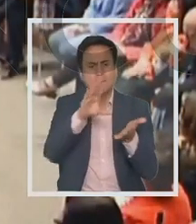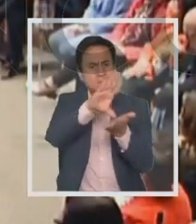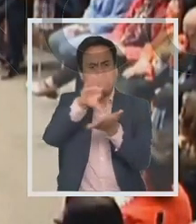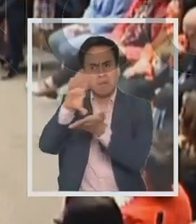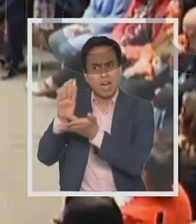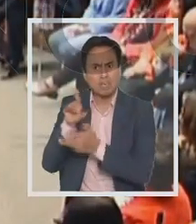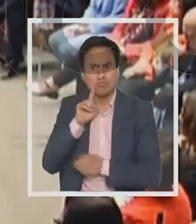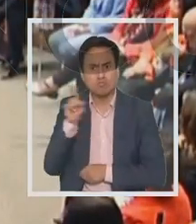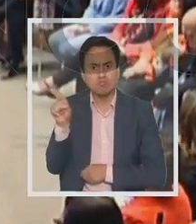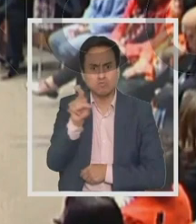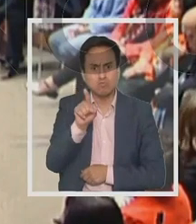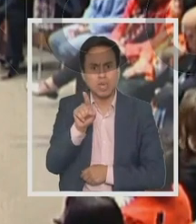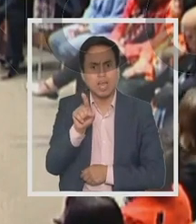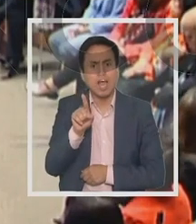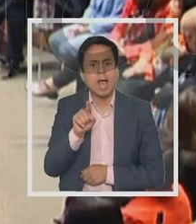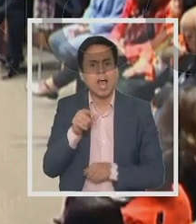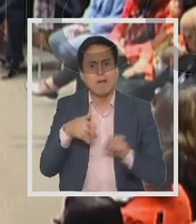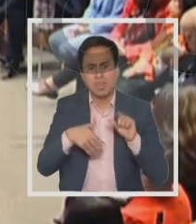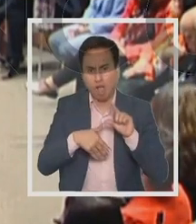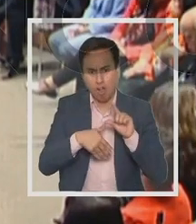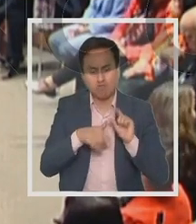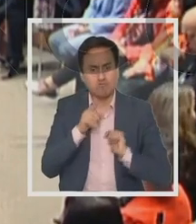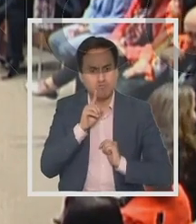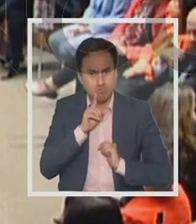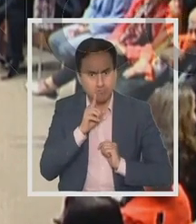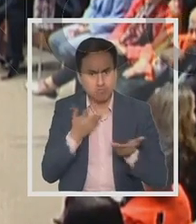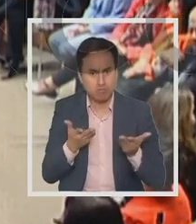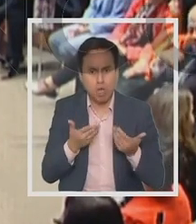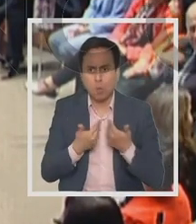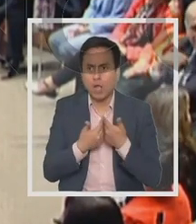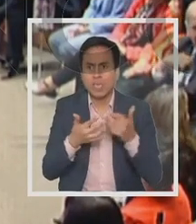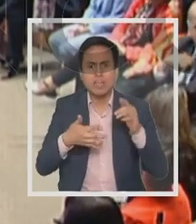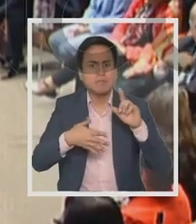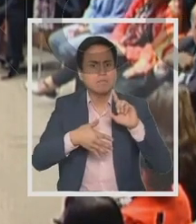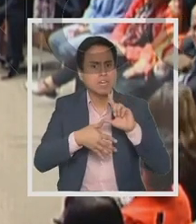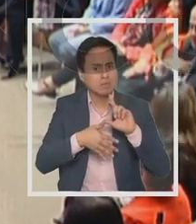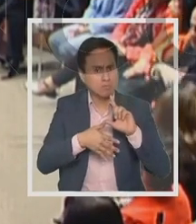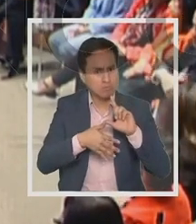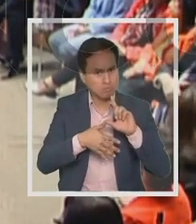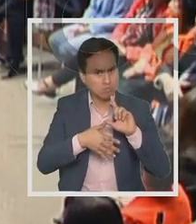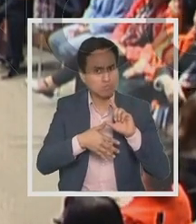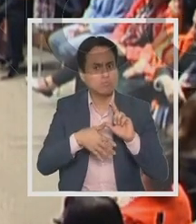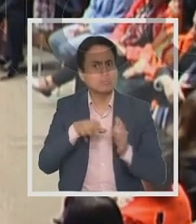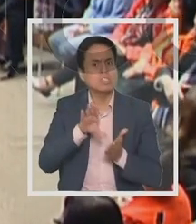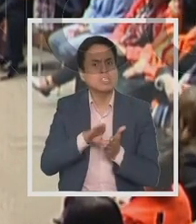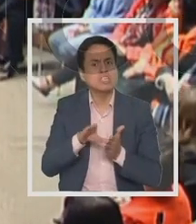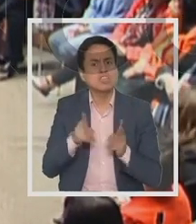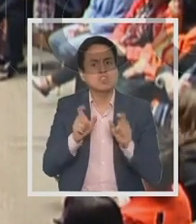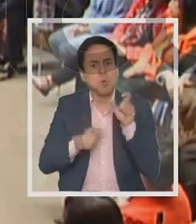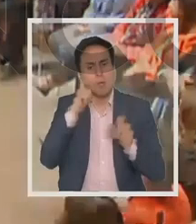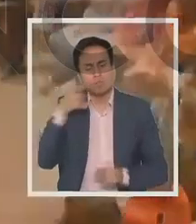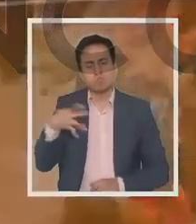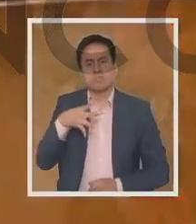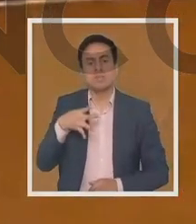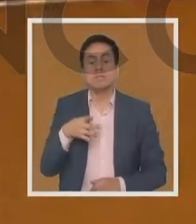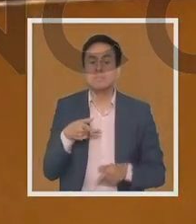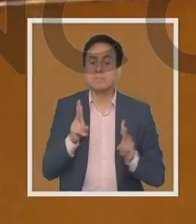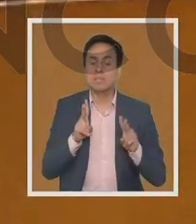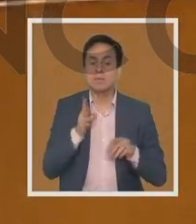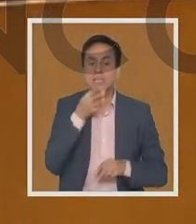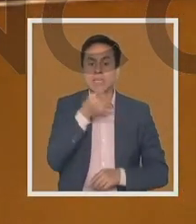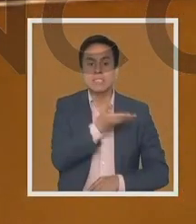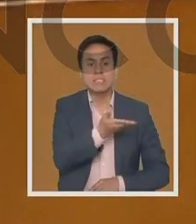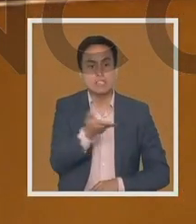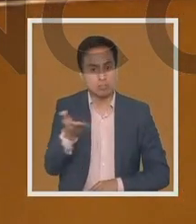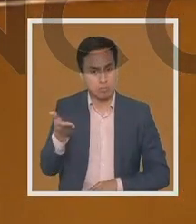en cualquier país de nuestra América Latina, en cualquier país de nuestra América Latina se violan los derechos humanos. Y permítanme